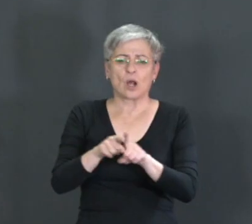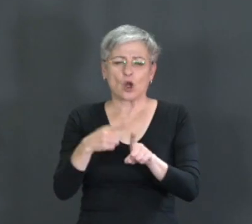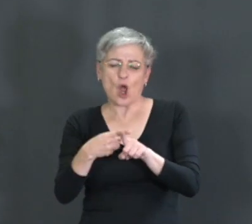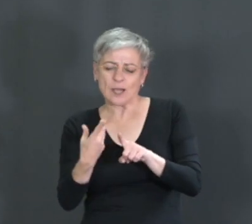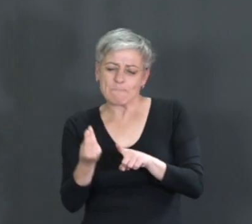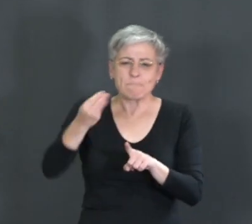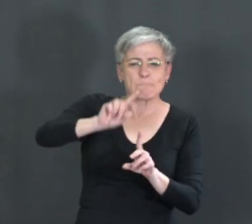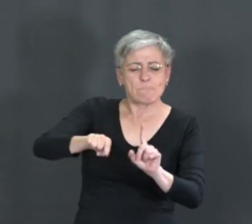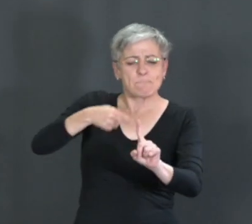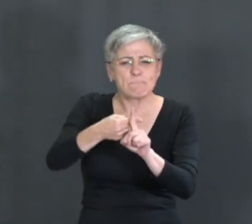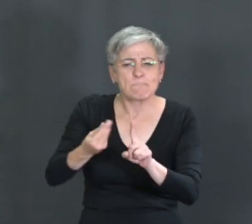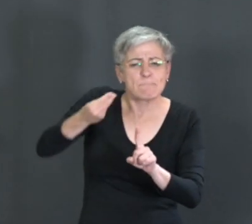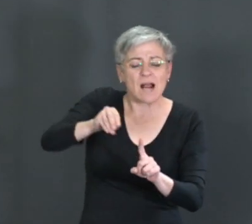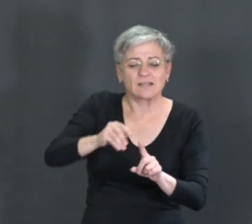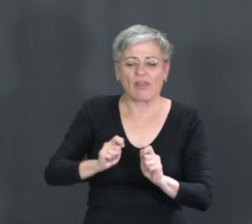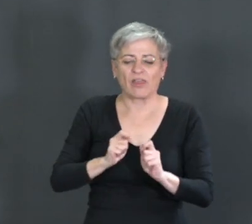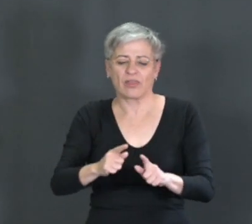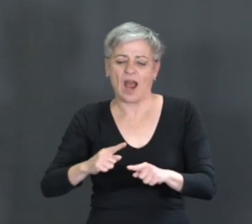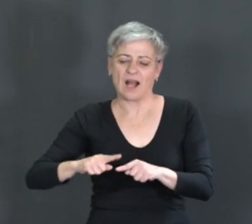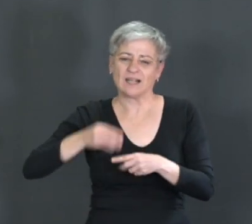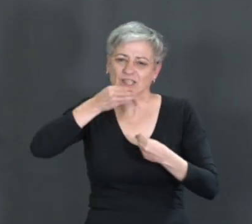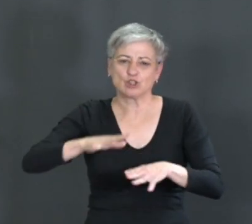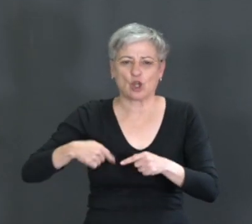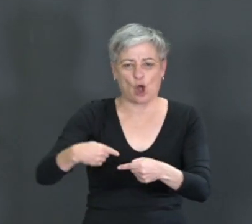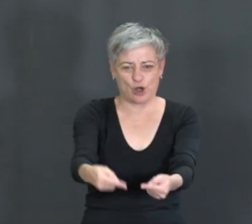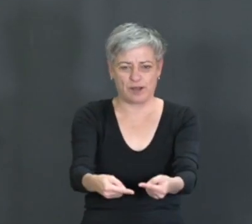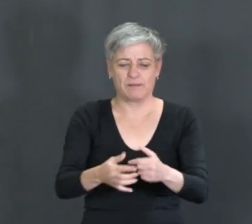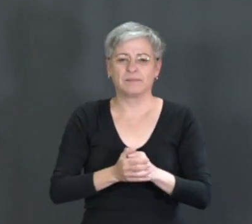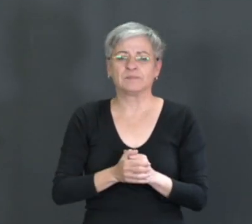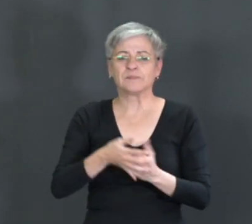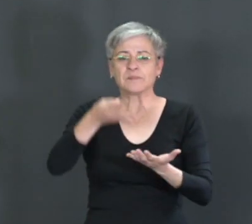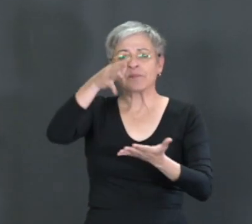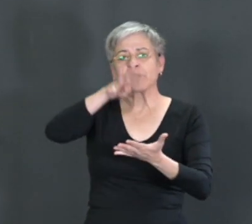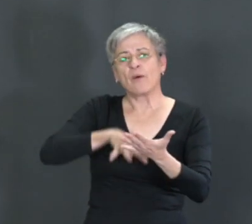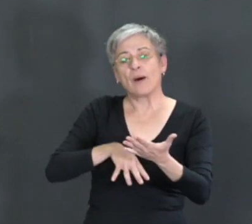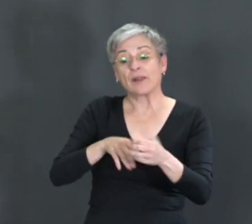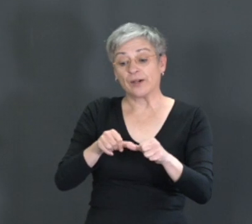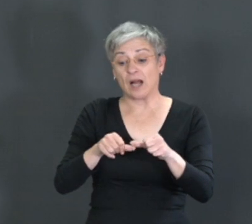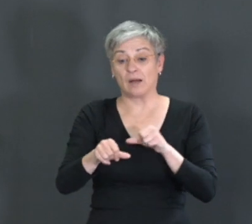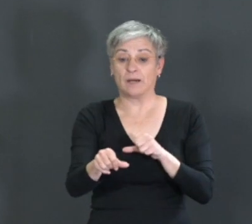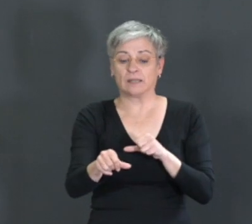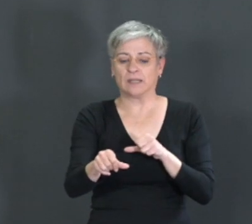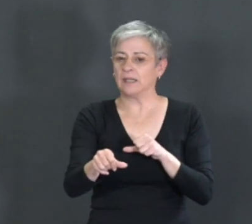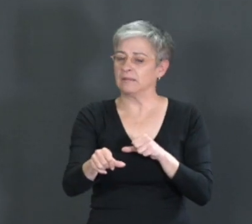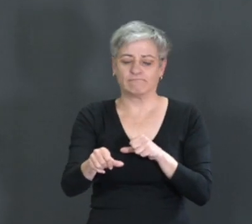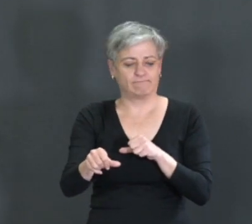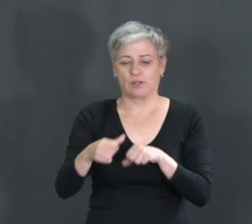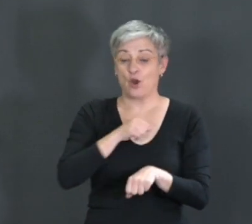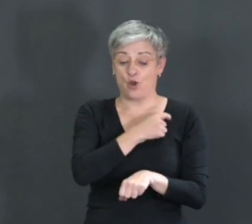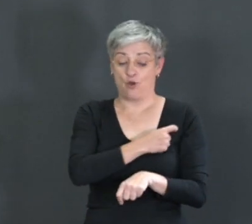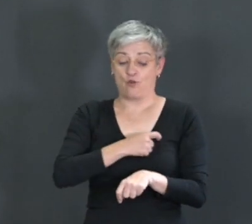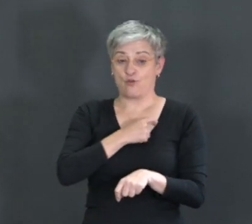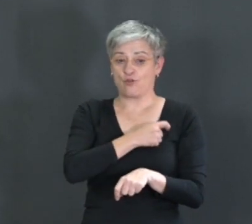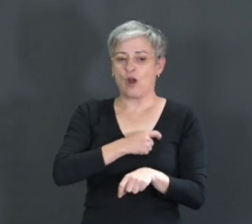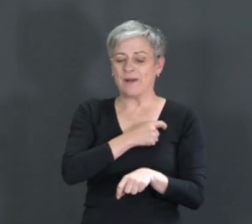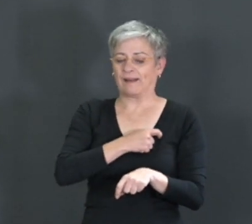la diferencia es dejar ese legado, ¿no? Y a partir de Barcelona ya todas las comités organizadores